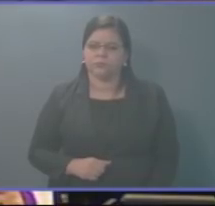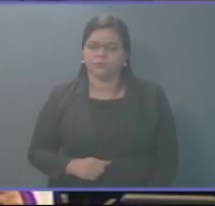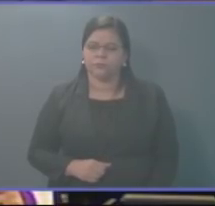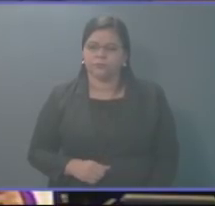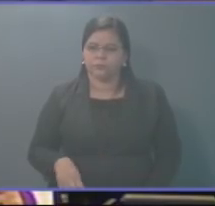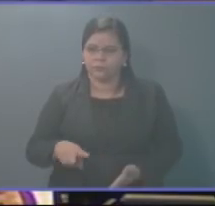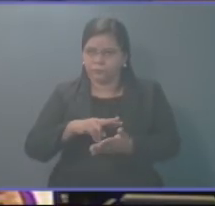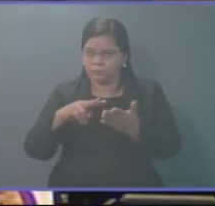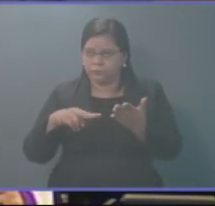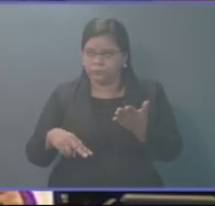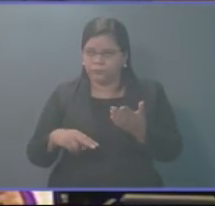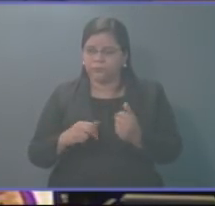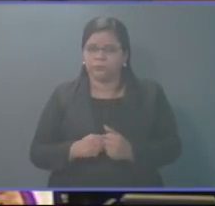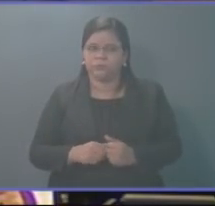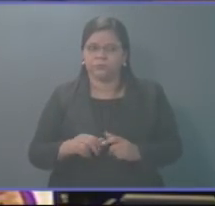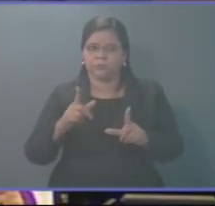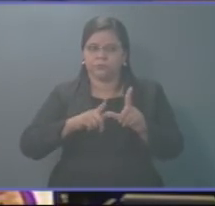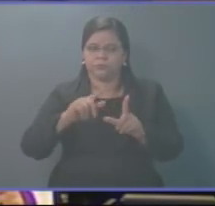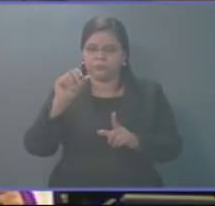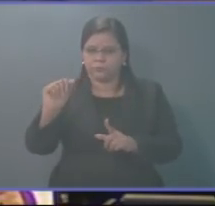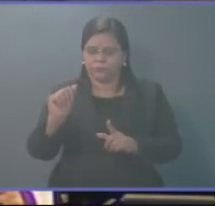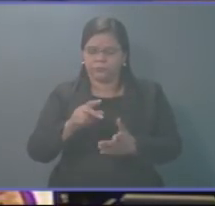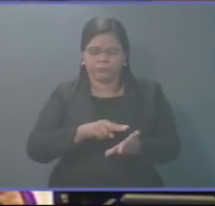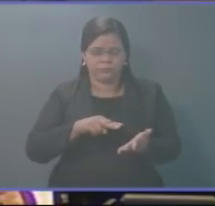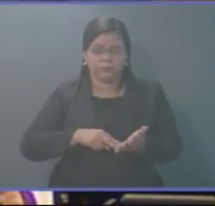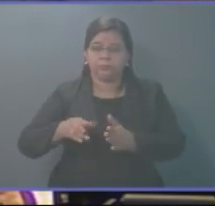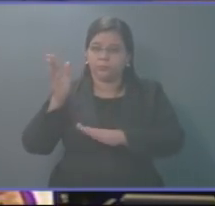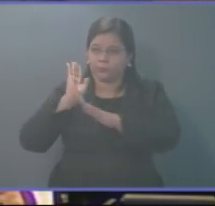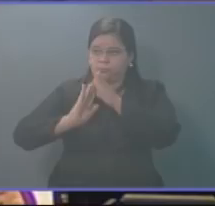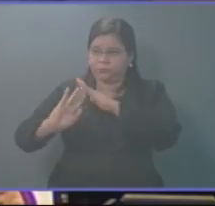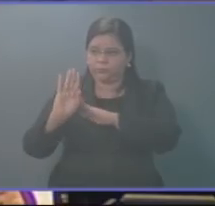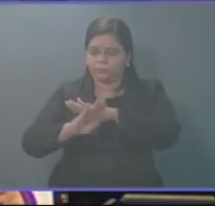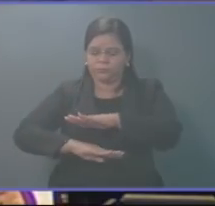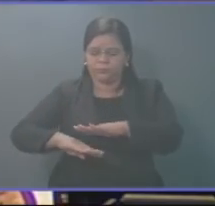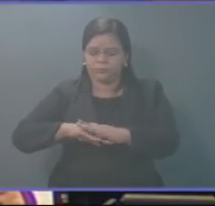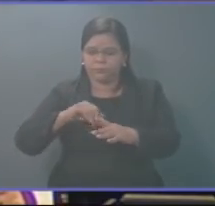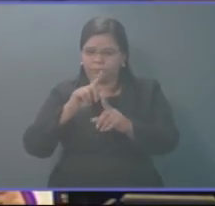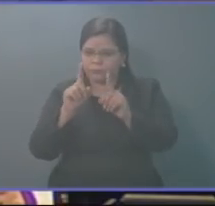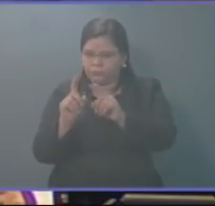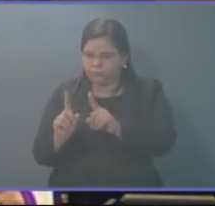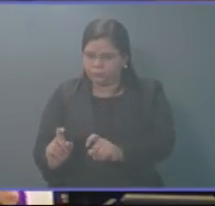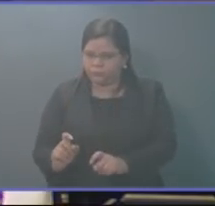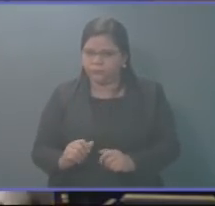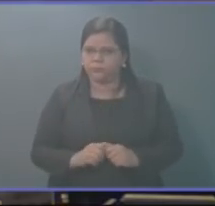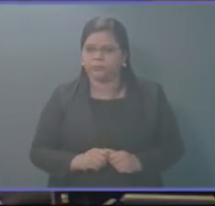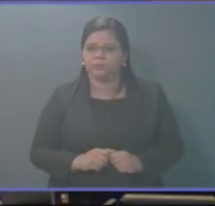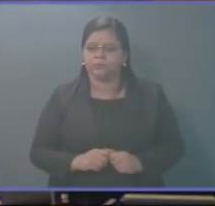Lectura literal A, lectura de antecedentes y cuestionarios de preguntas.